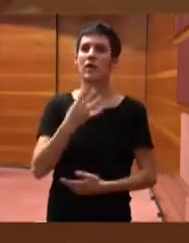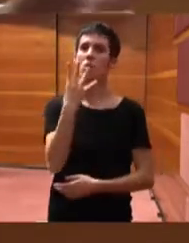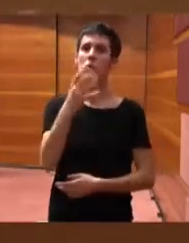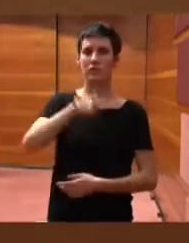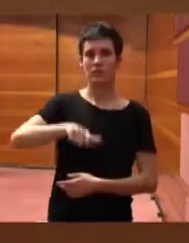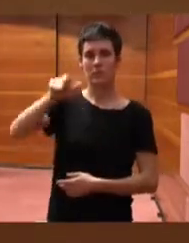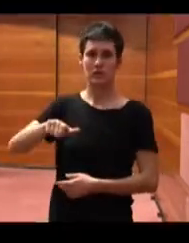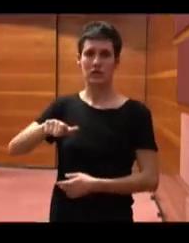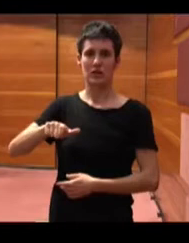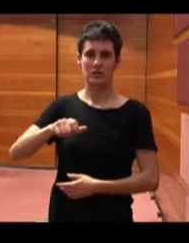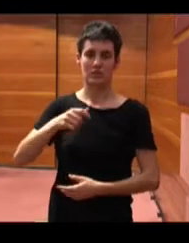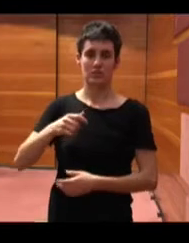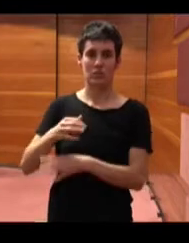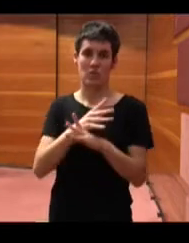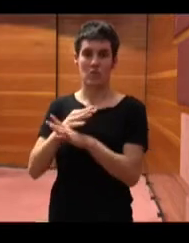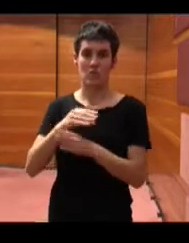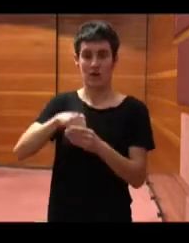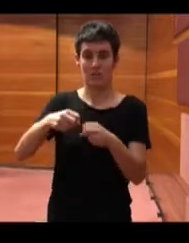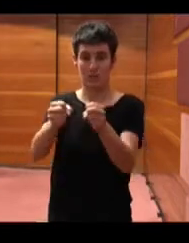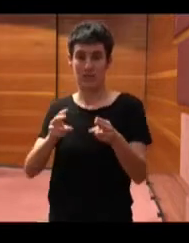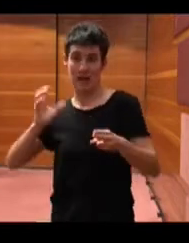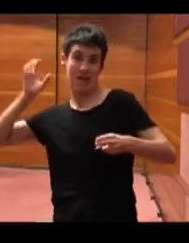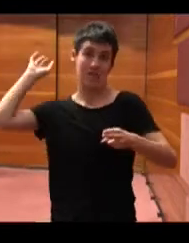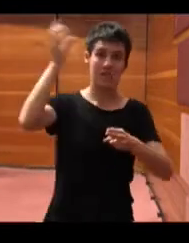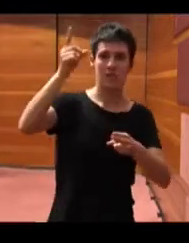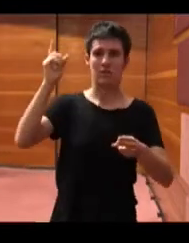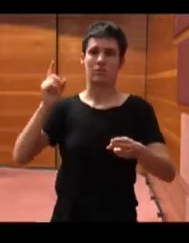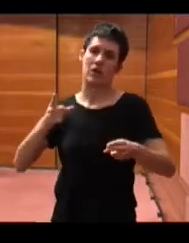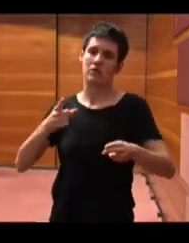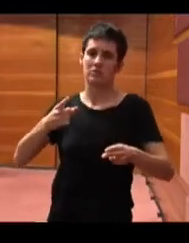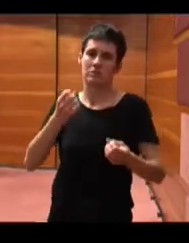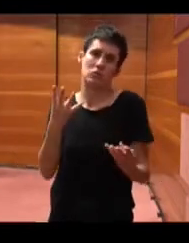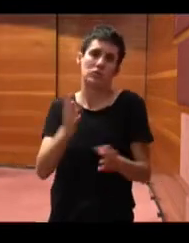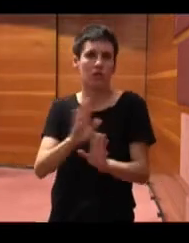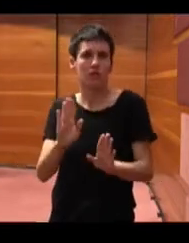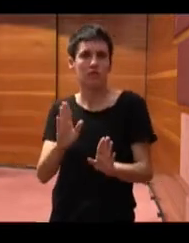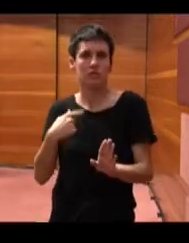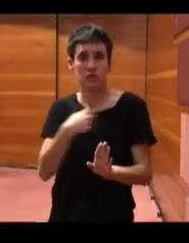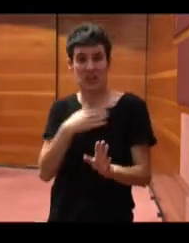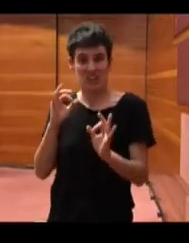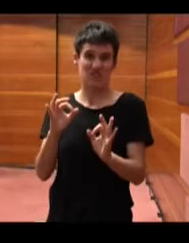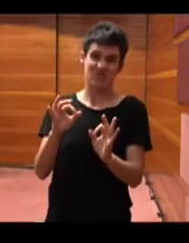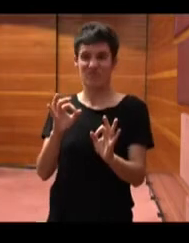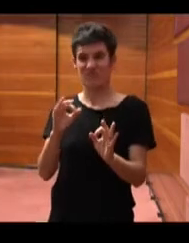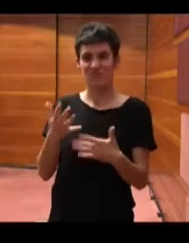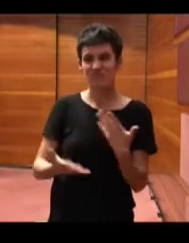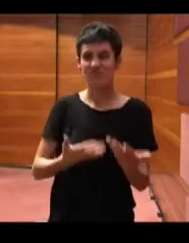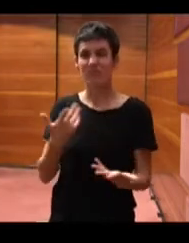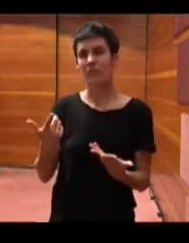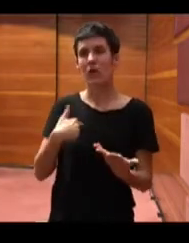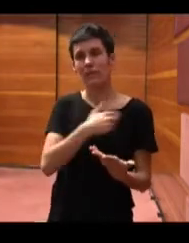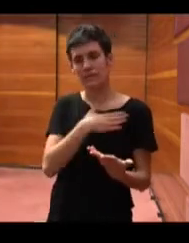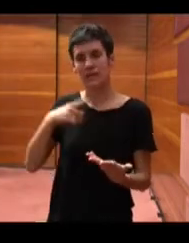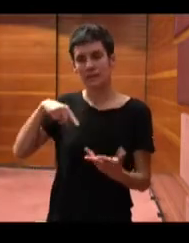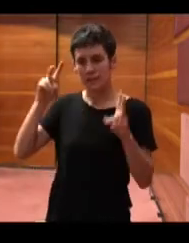waterpolo y están ahí metidos y no dejan a nadie más entrar. Ah, bueno, pues igual no he conseguido lo que quería, ¿no? Y por fin hay un tercer elemento que es en el que quería hacer